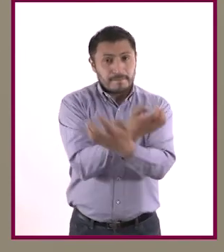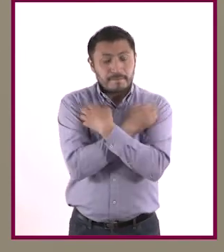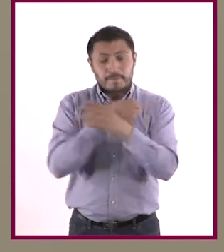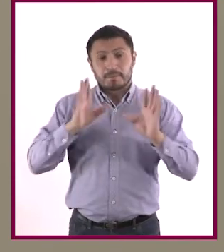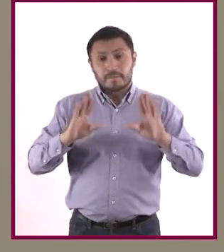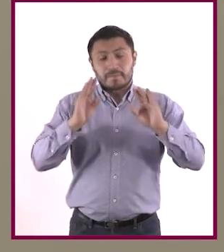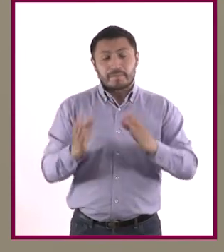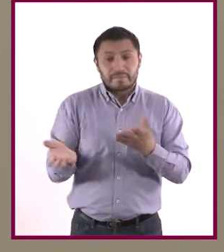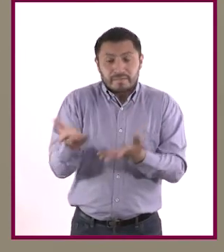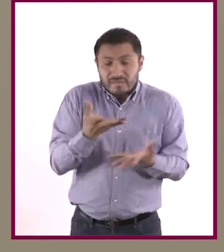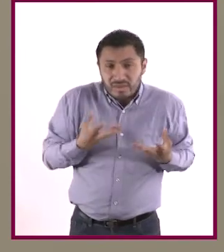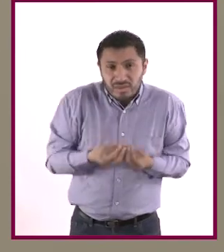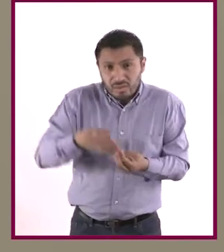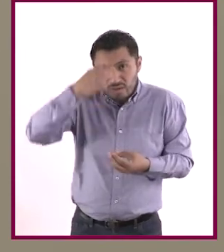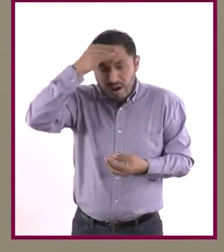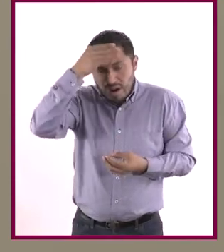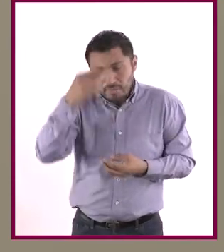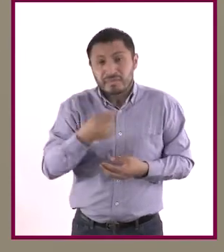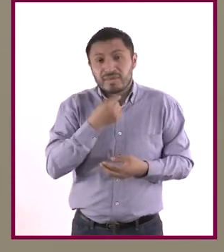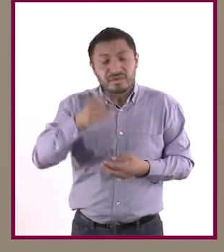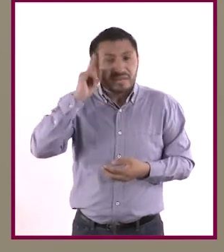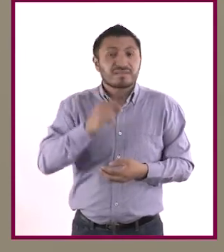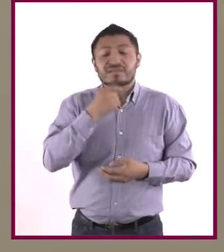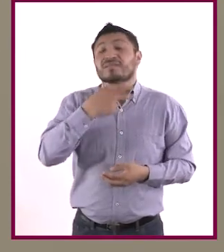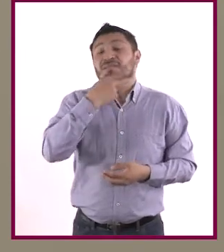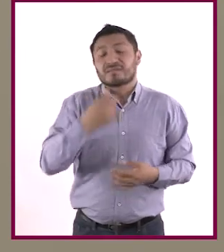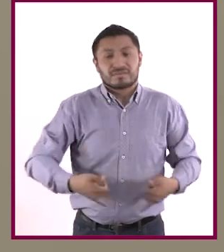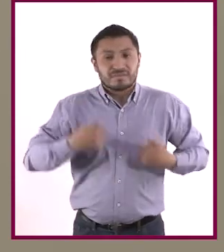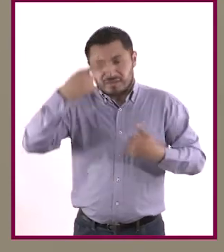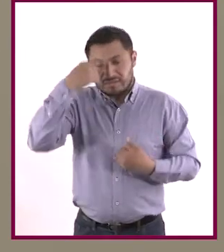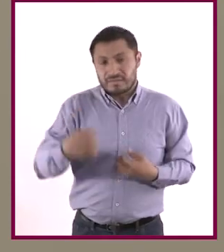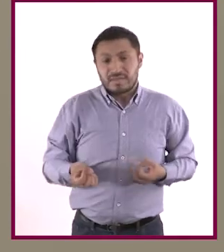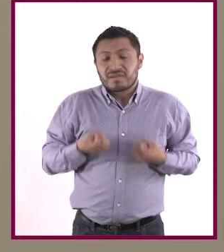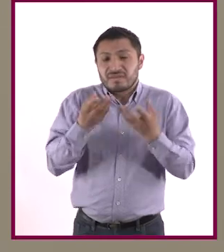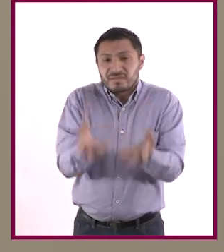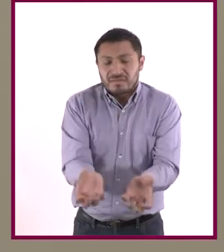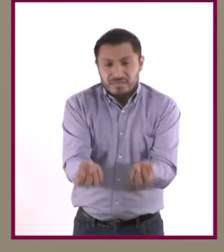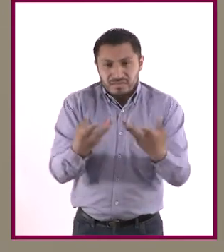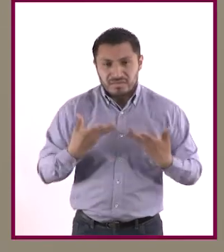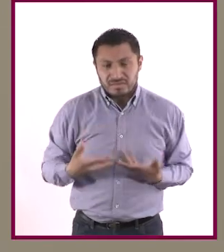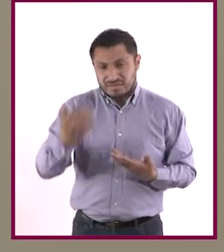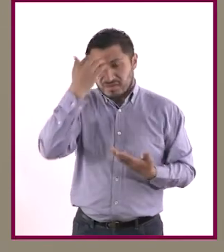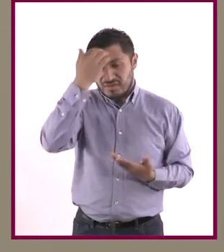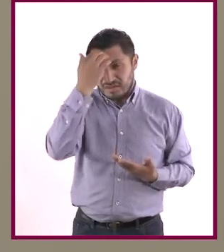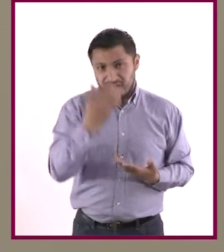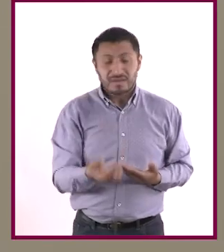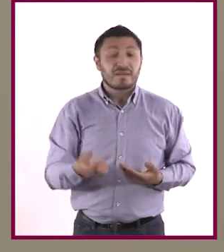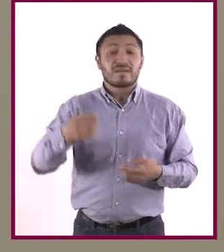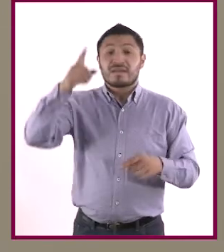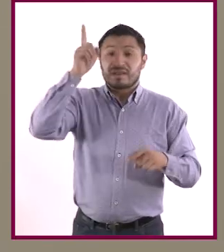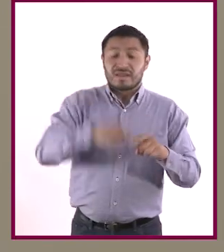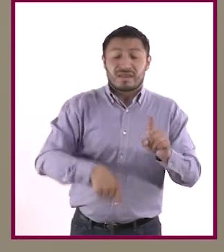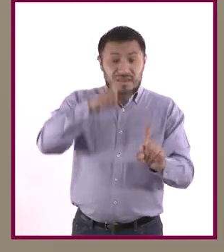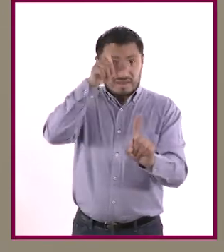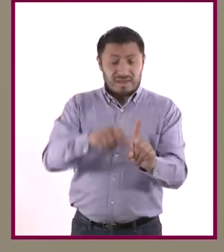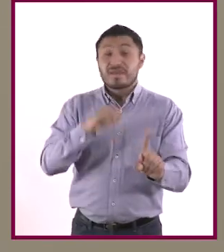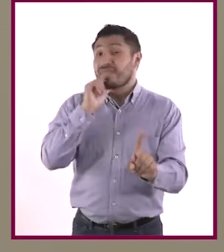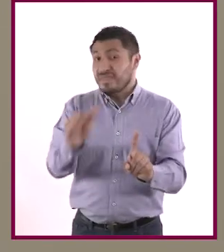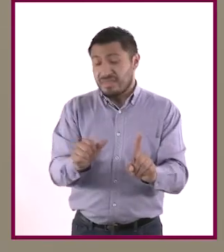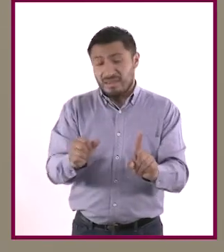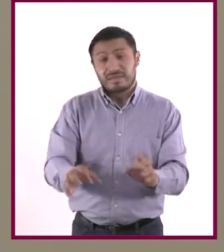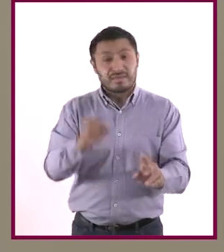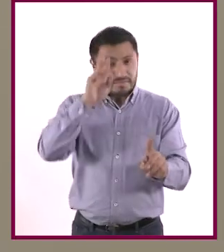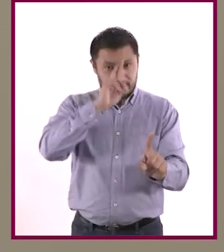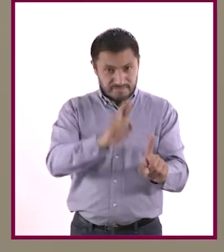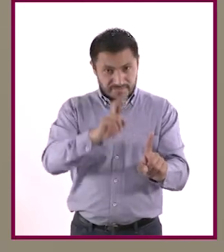con un niño, niña y adolescente para transmitir el conocimiento de sus límites, sin anular su personalidad. De esta forma